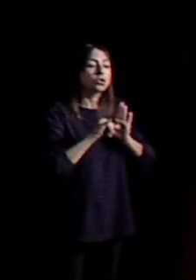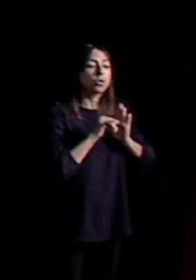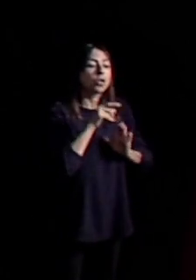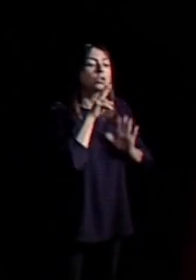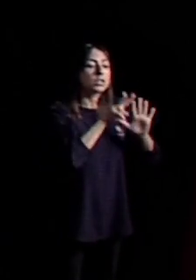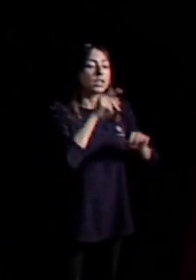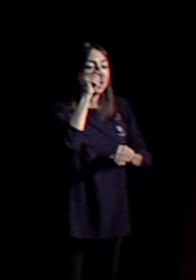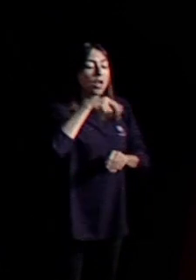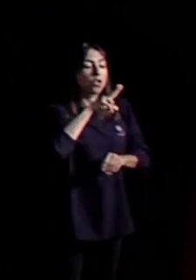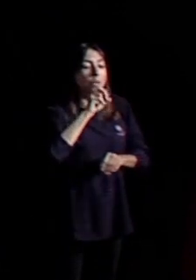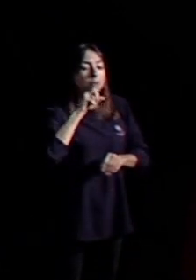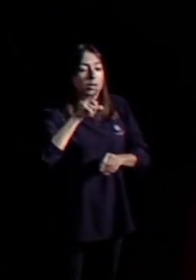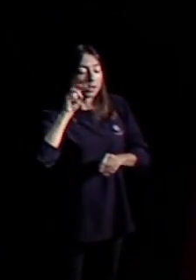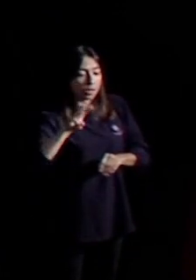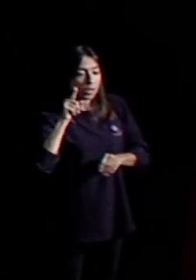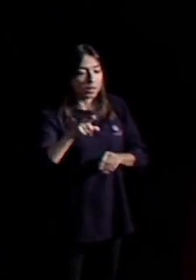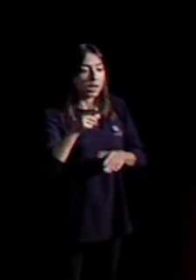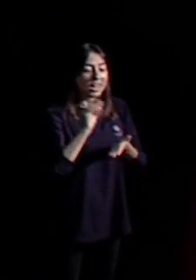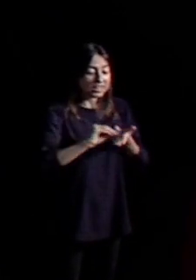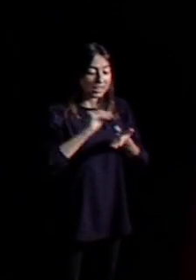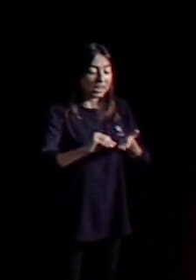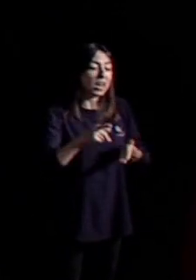de la Secretaría de Estado de Seguridad,